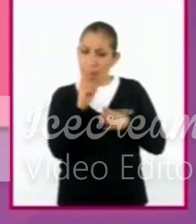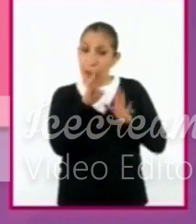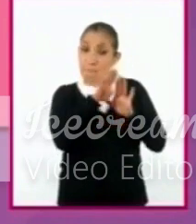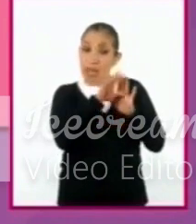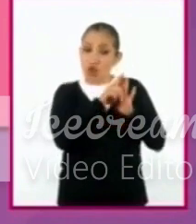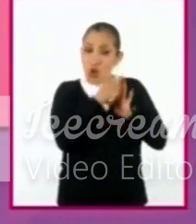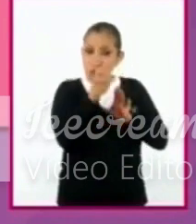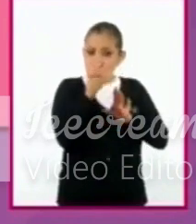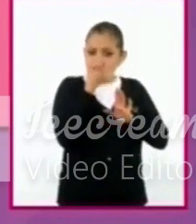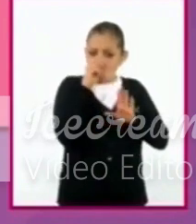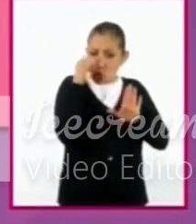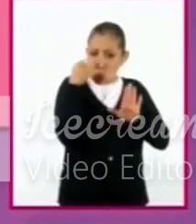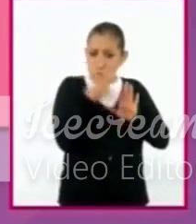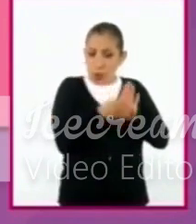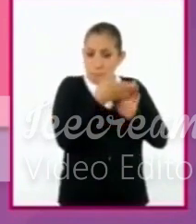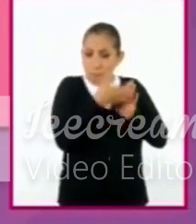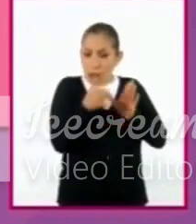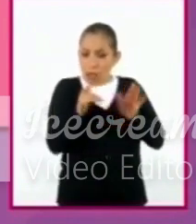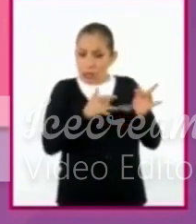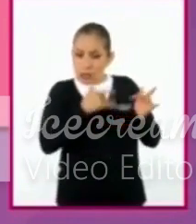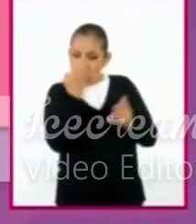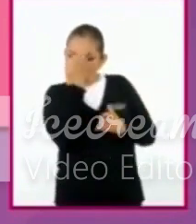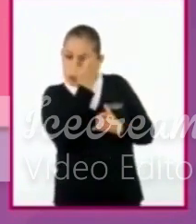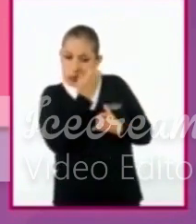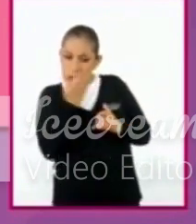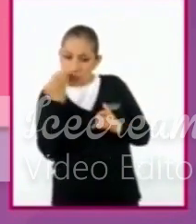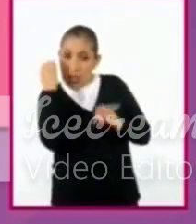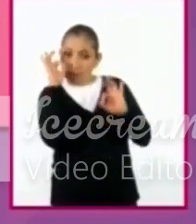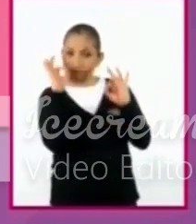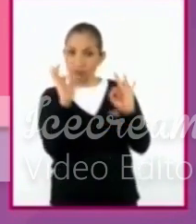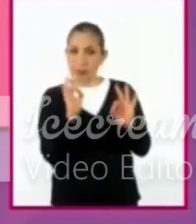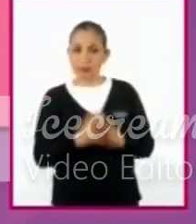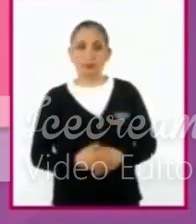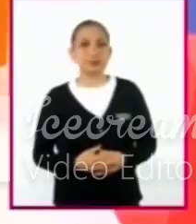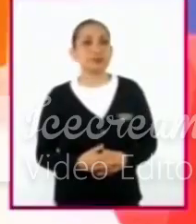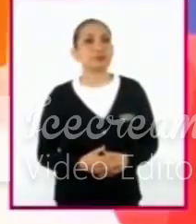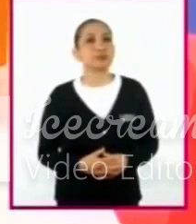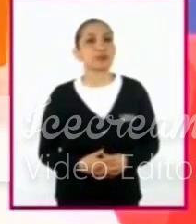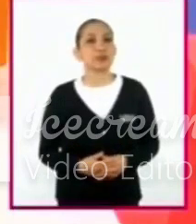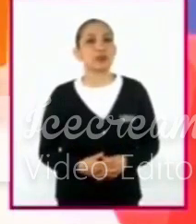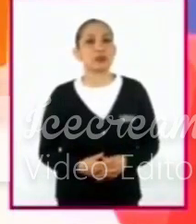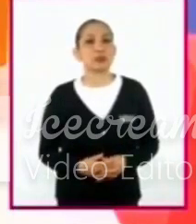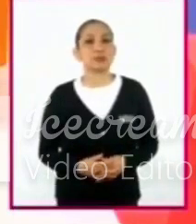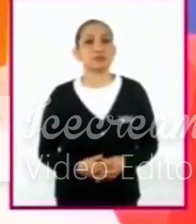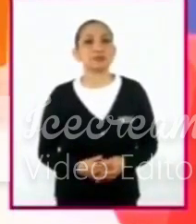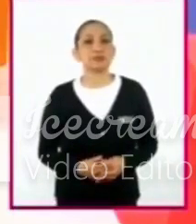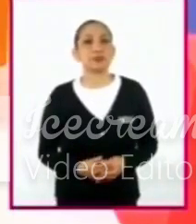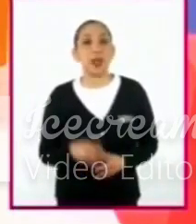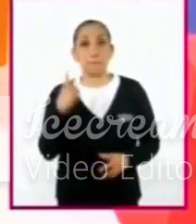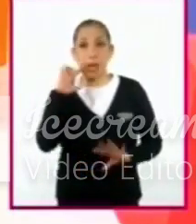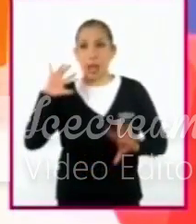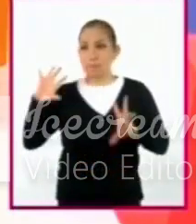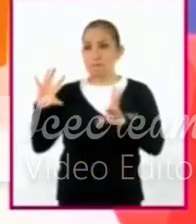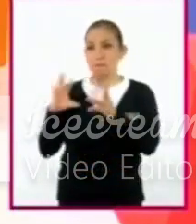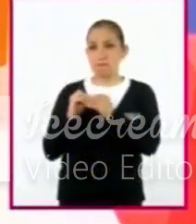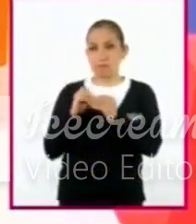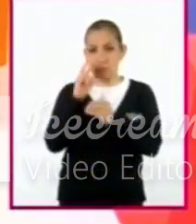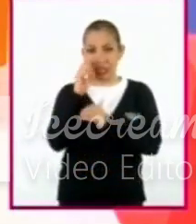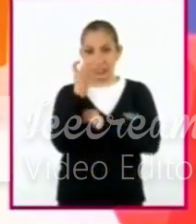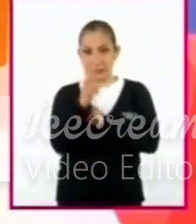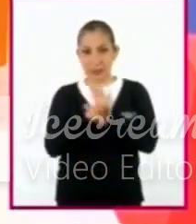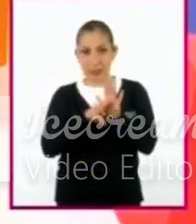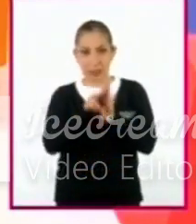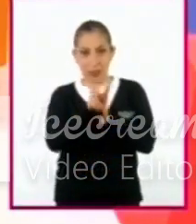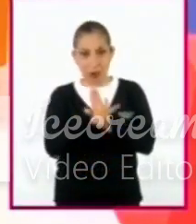método riguroso para interpretarla de manera adecuada. Para recapitular, observa el siguiente